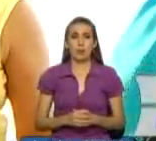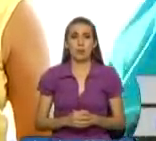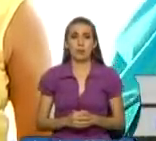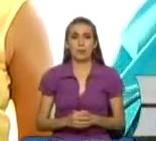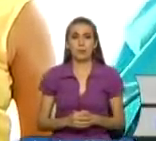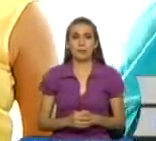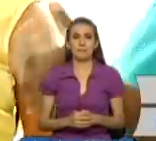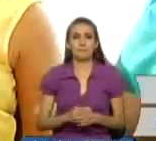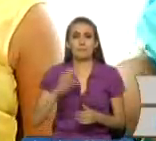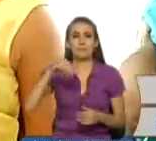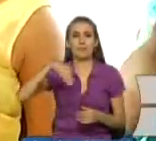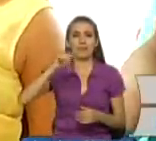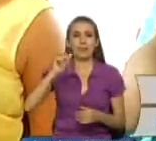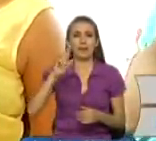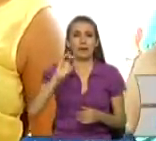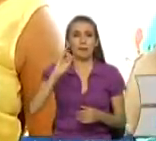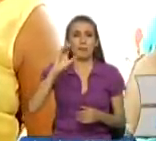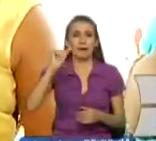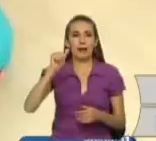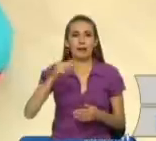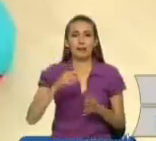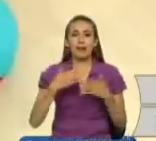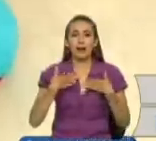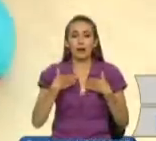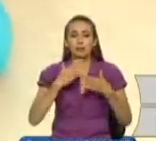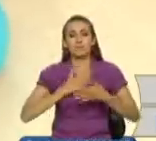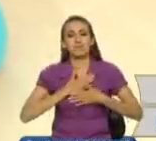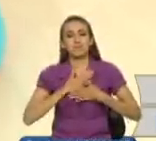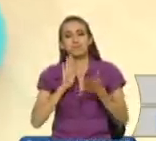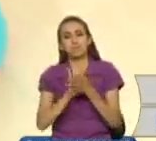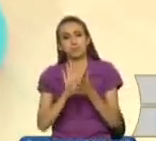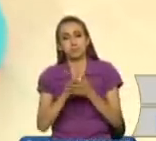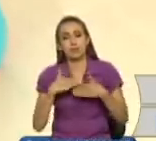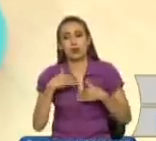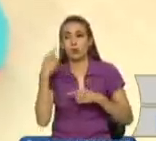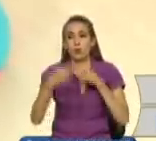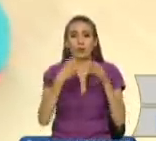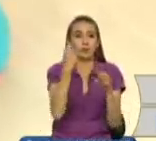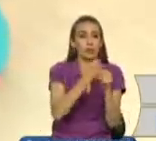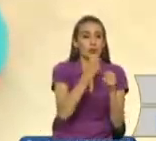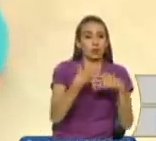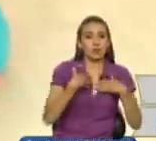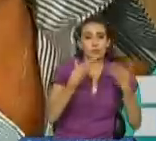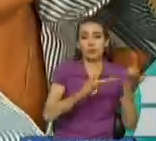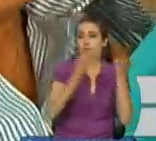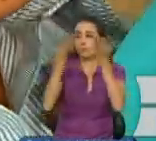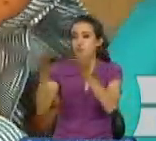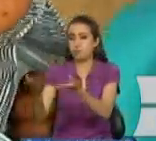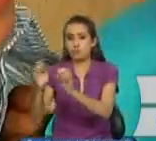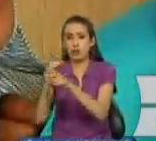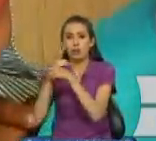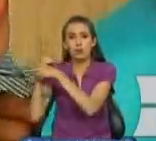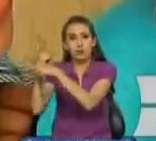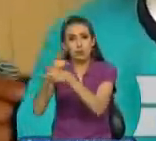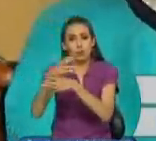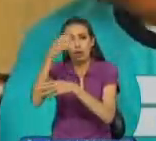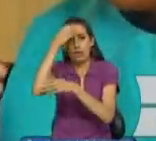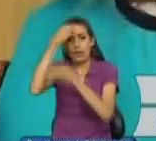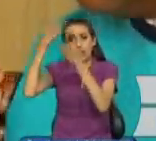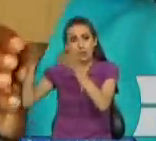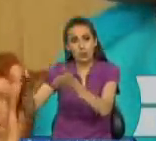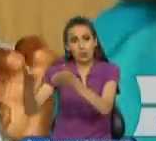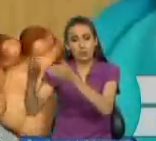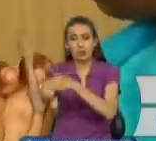AB María se encuentra tranquila porque ahora mientras trabaja podrá dejar a su pequeño hijo en manos de las educadoras del centro